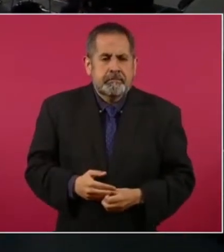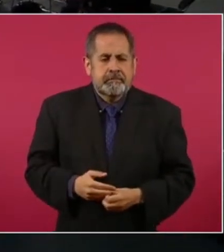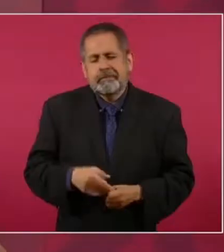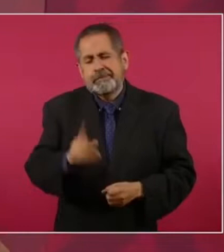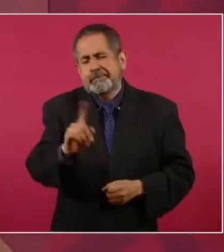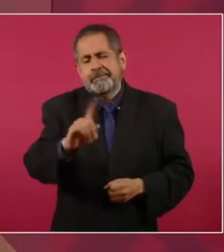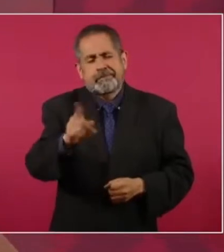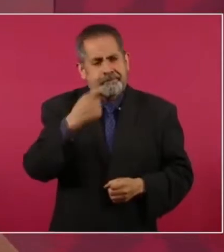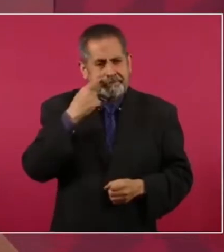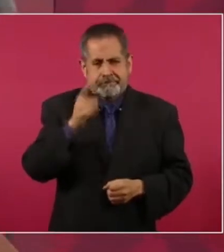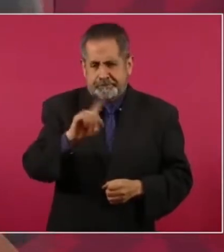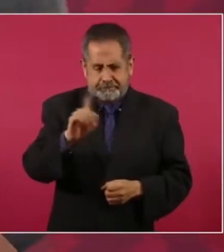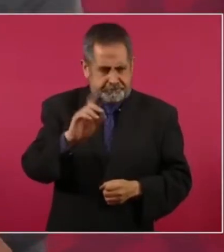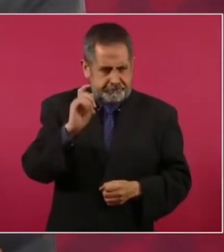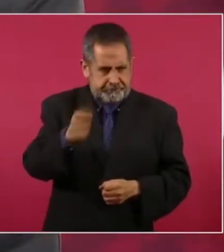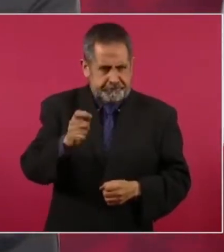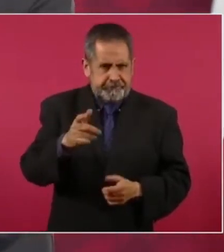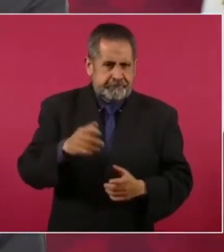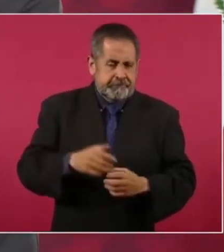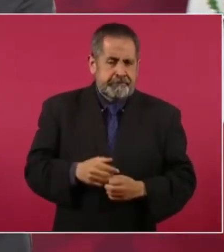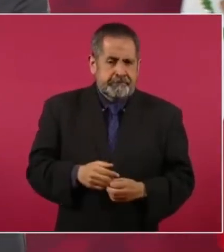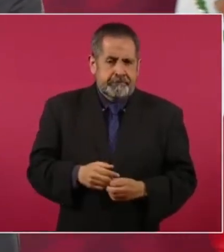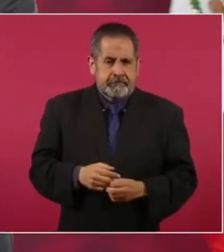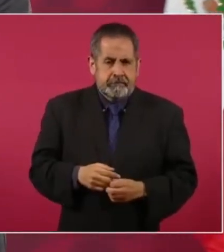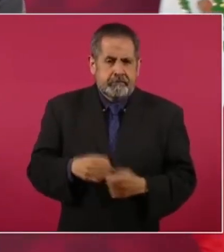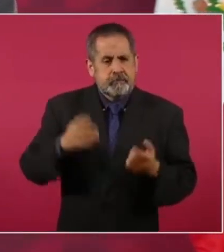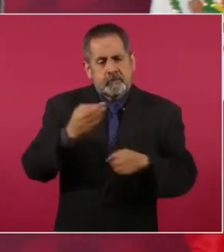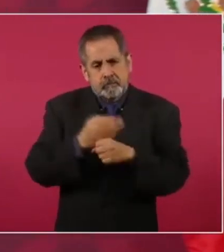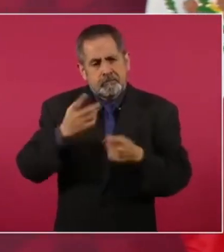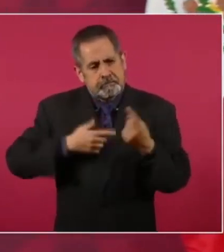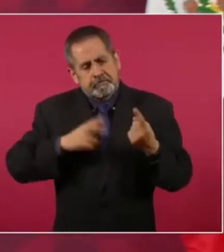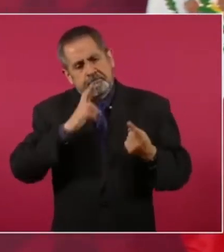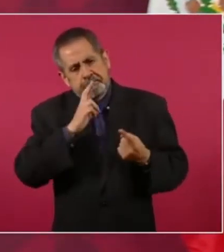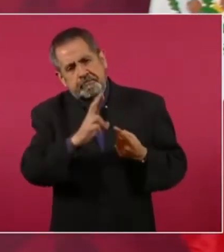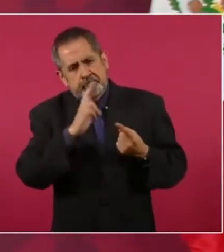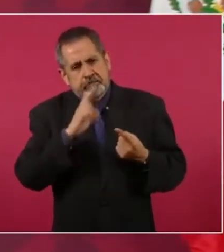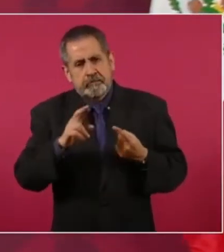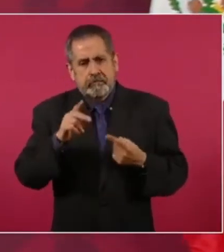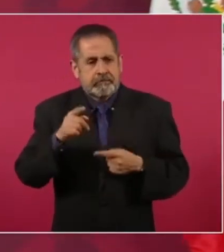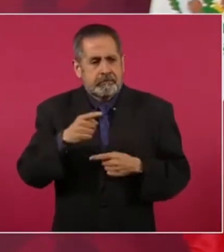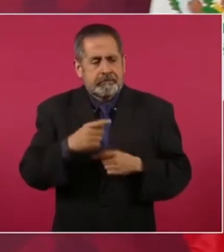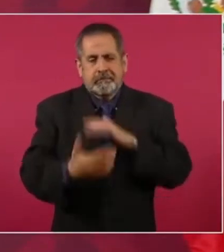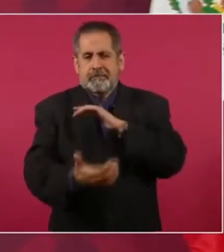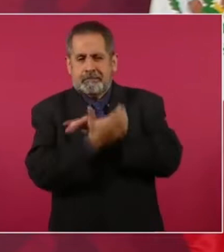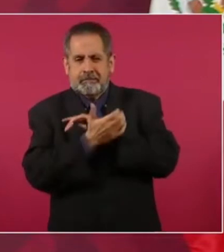No, lo que hay que estar es contestando los amparos,